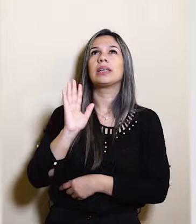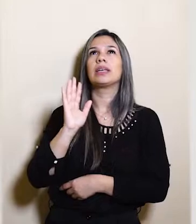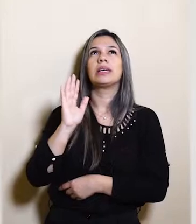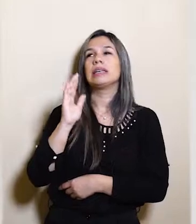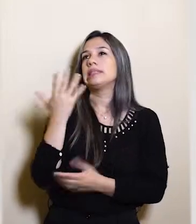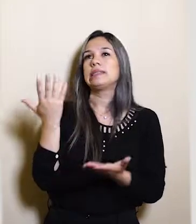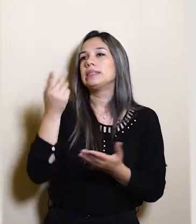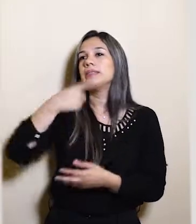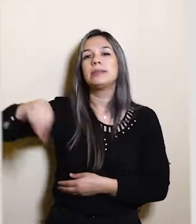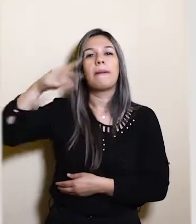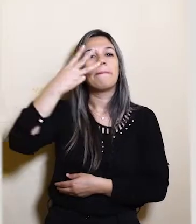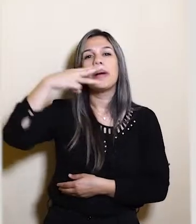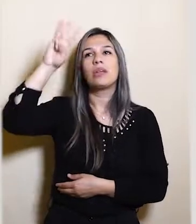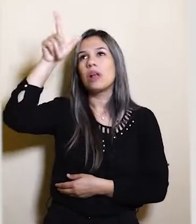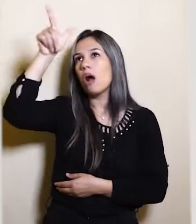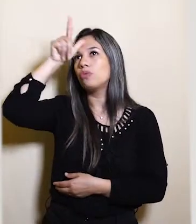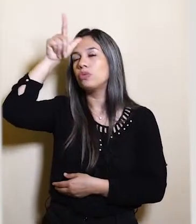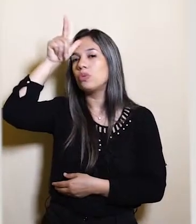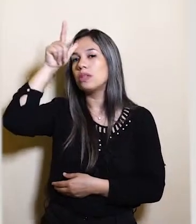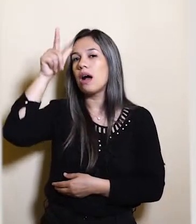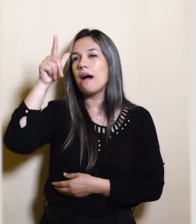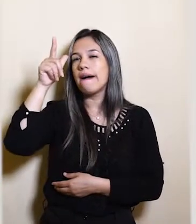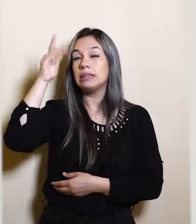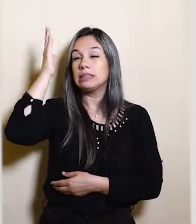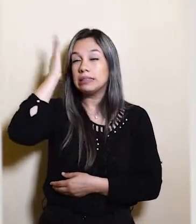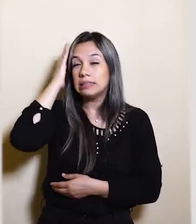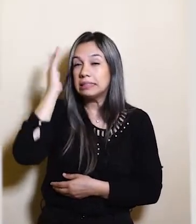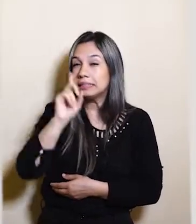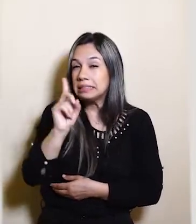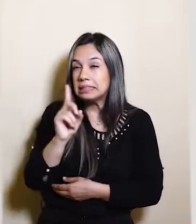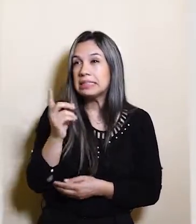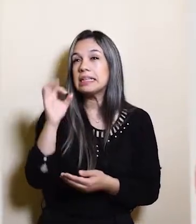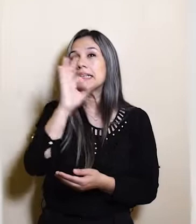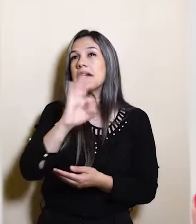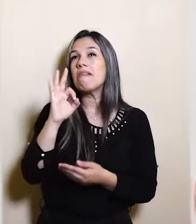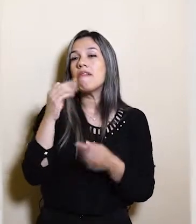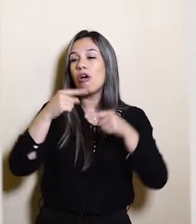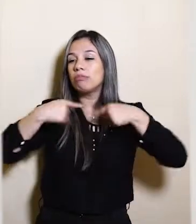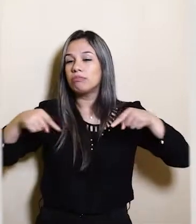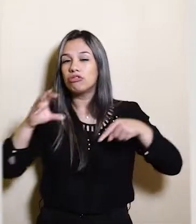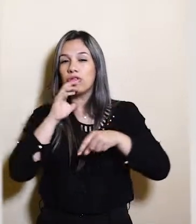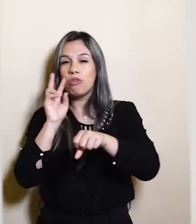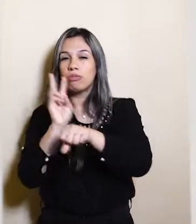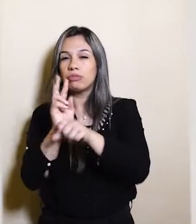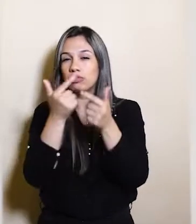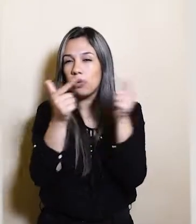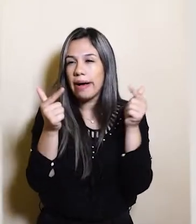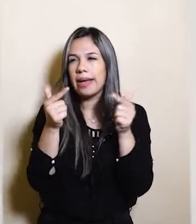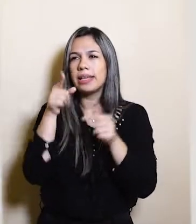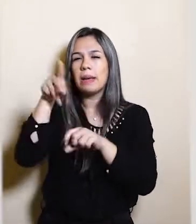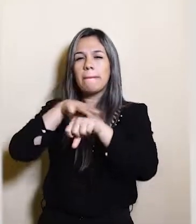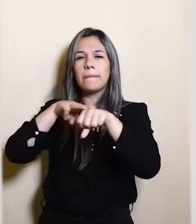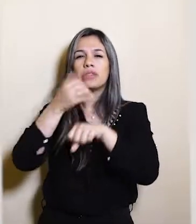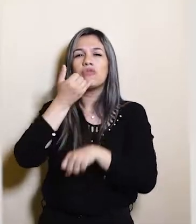suficientes conocimientos de parte de las autoridades o no tienen suficientes recursos en el Ministerio de la Niñez y la Adolescencia, por ejemplo? ¿Cuáles